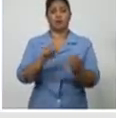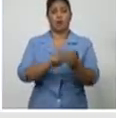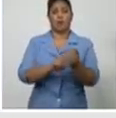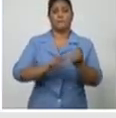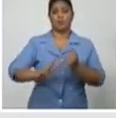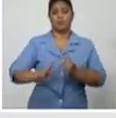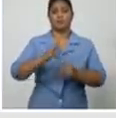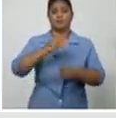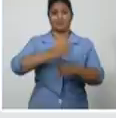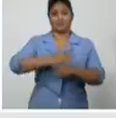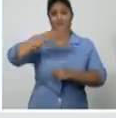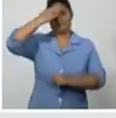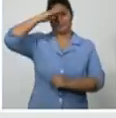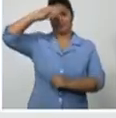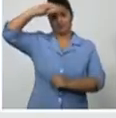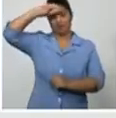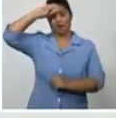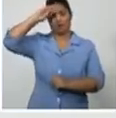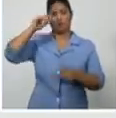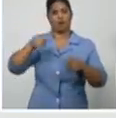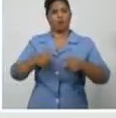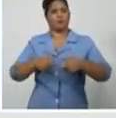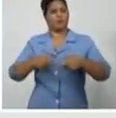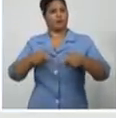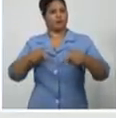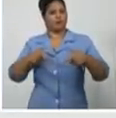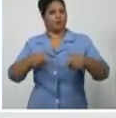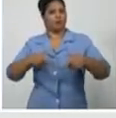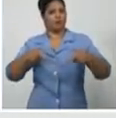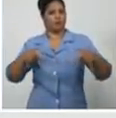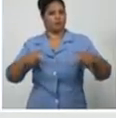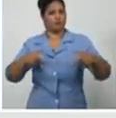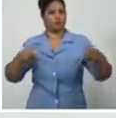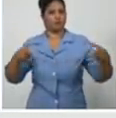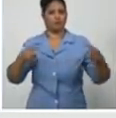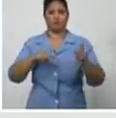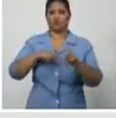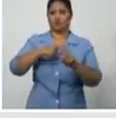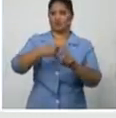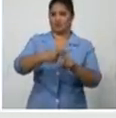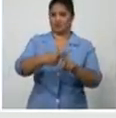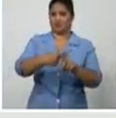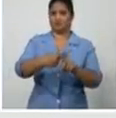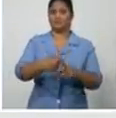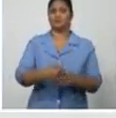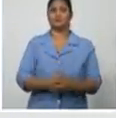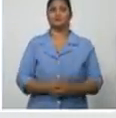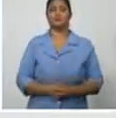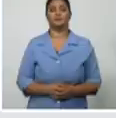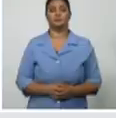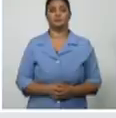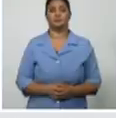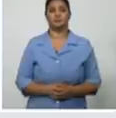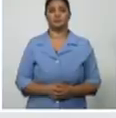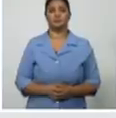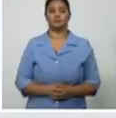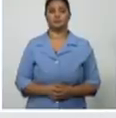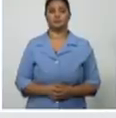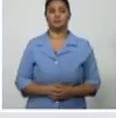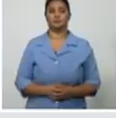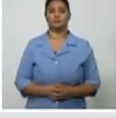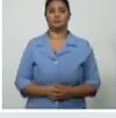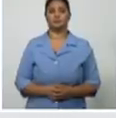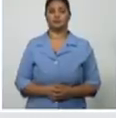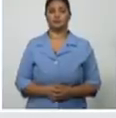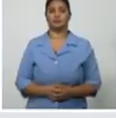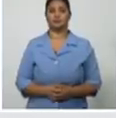ido incrementando los casos como expresión de un incremento en la transmisión. 88 en el día